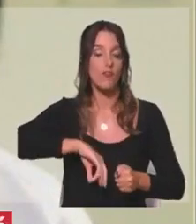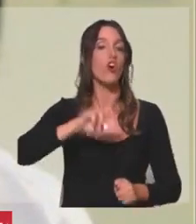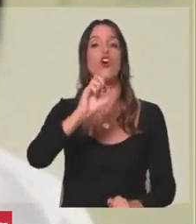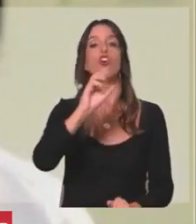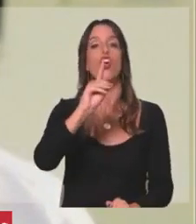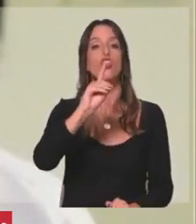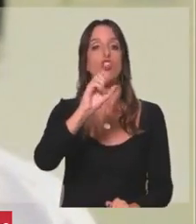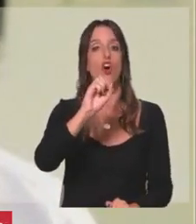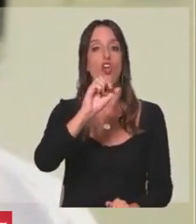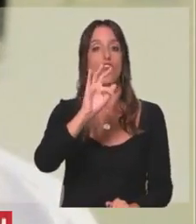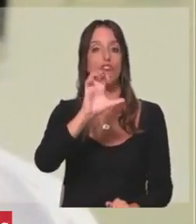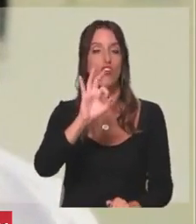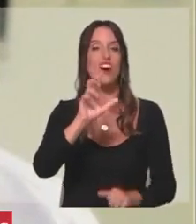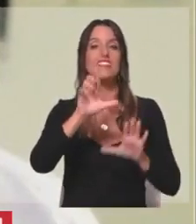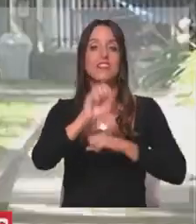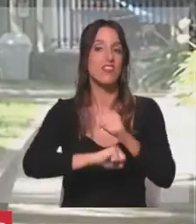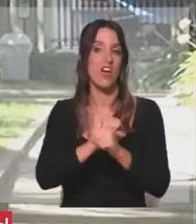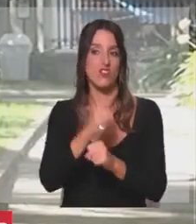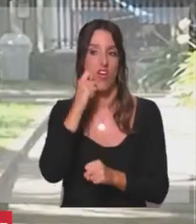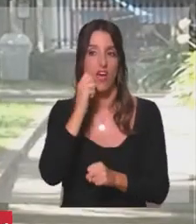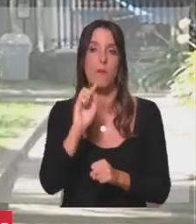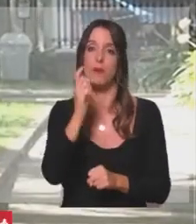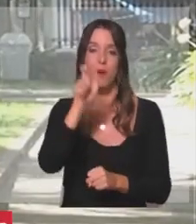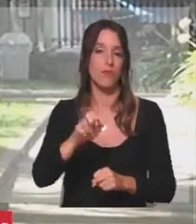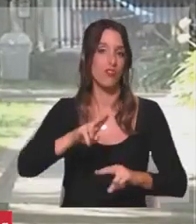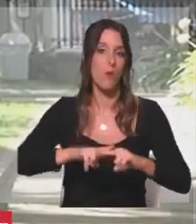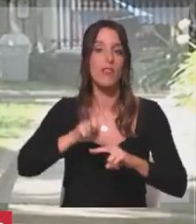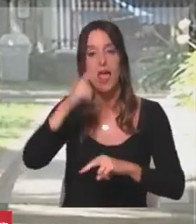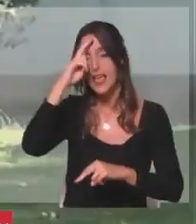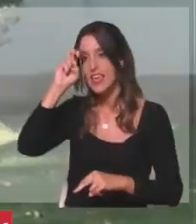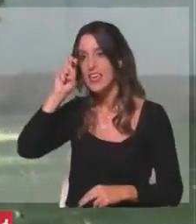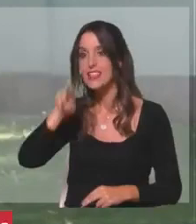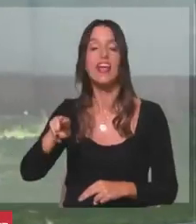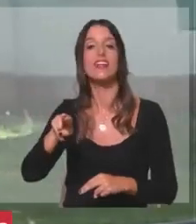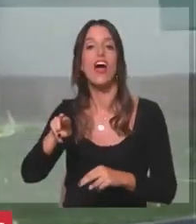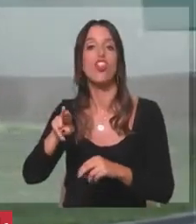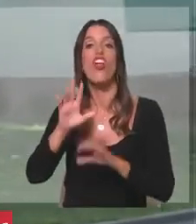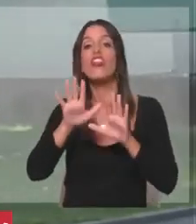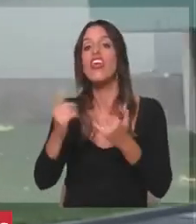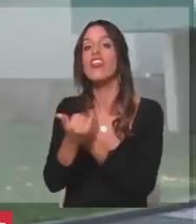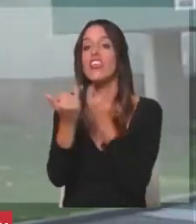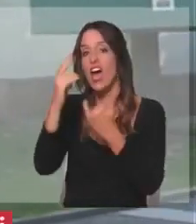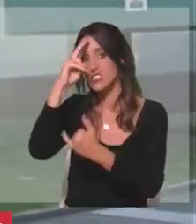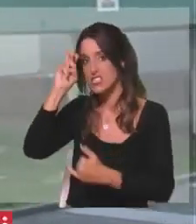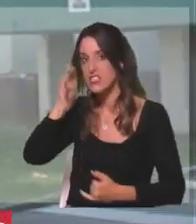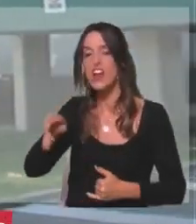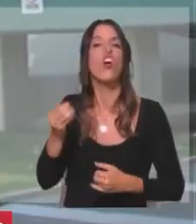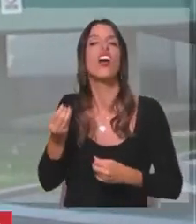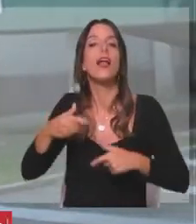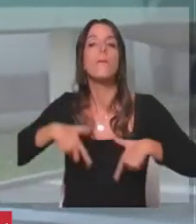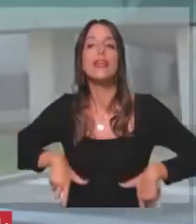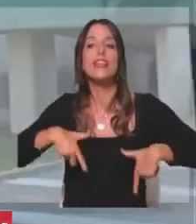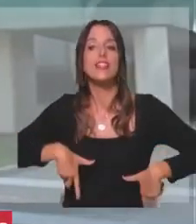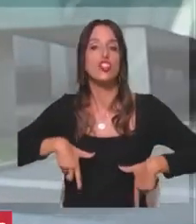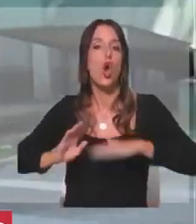González Risotto, de 70 años de edad. Risotto estuvo internado en cuidados intensivos durante 10 días, fue ministro de la Corte Electoral